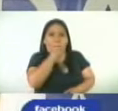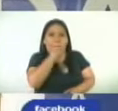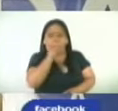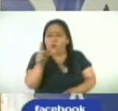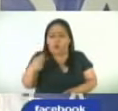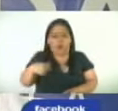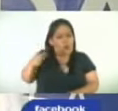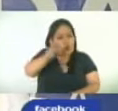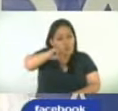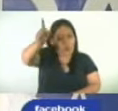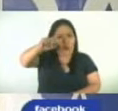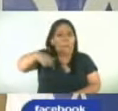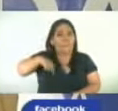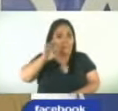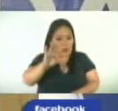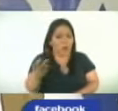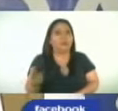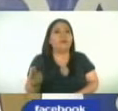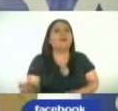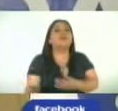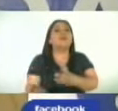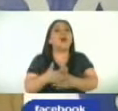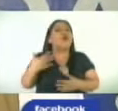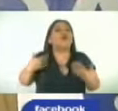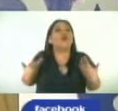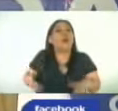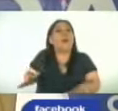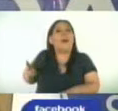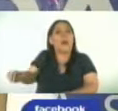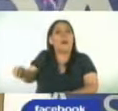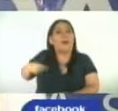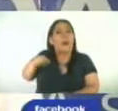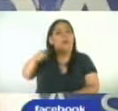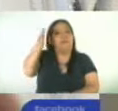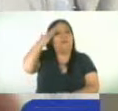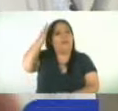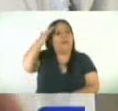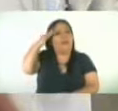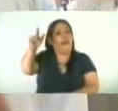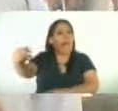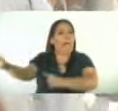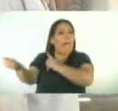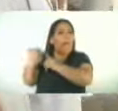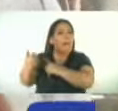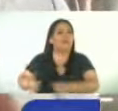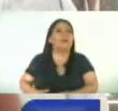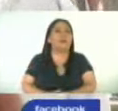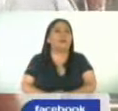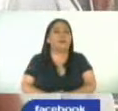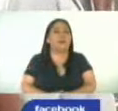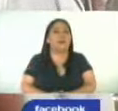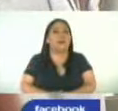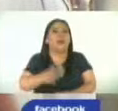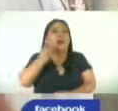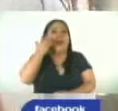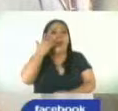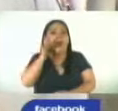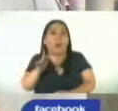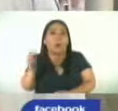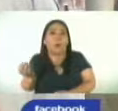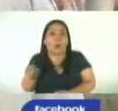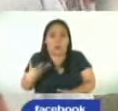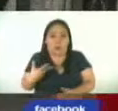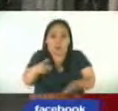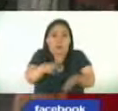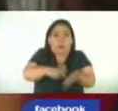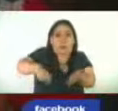no, le digo yo, mejor envíamosle normal y yo lo voy a retirar y ahí es cuando yo he cachado que son estafas que están haciendo. Porque desde el momento que están pidiendo que hagan un depósito